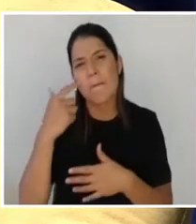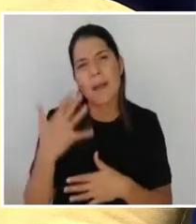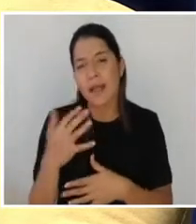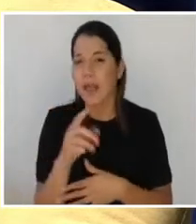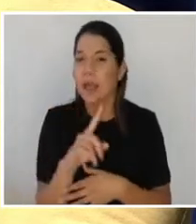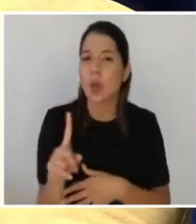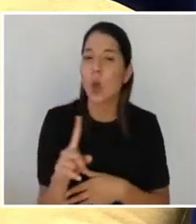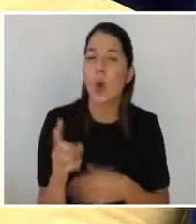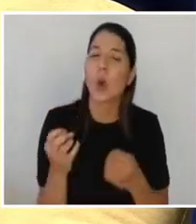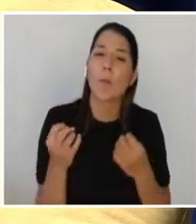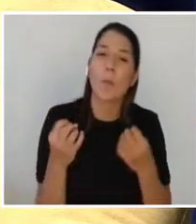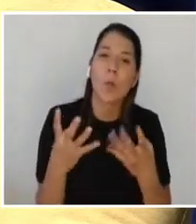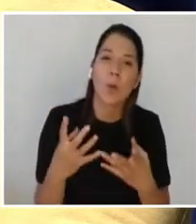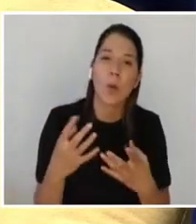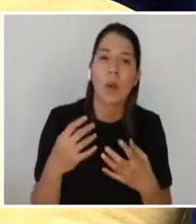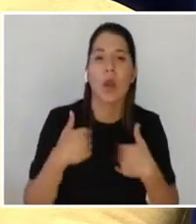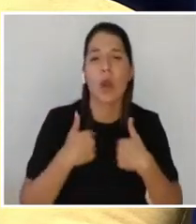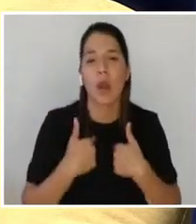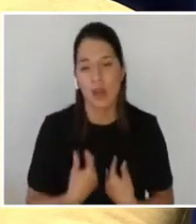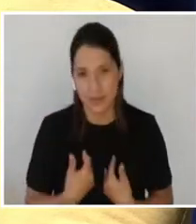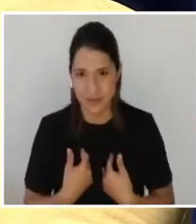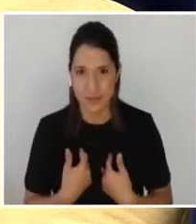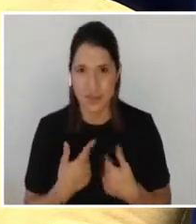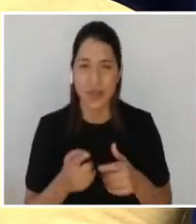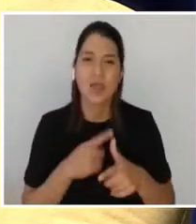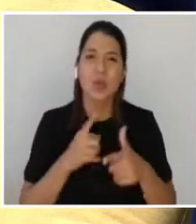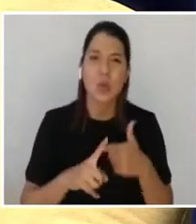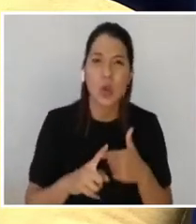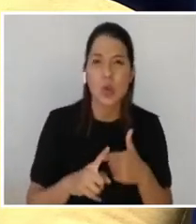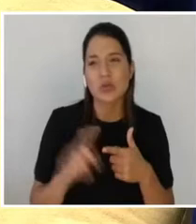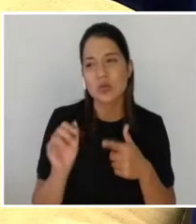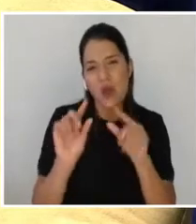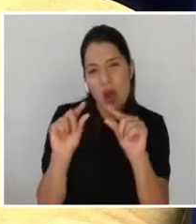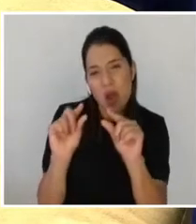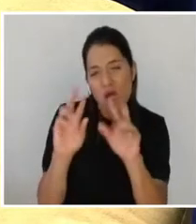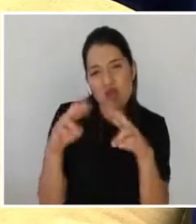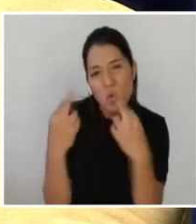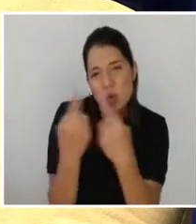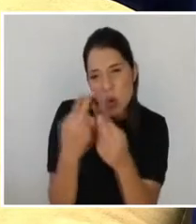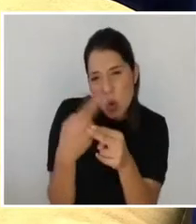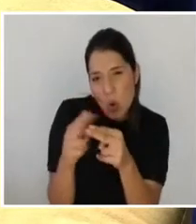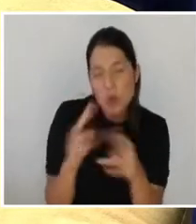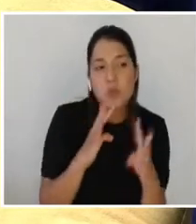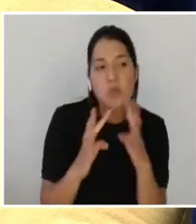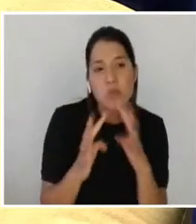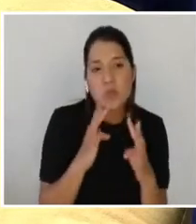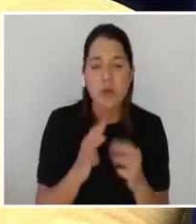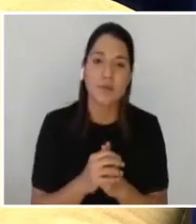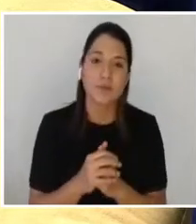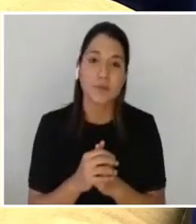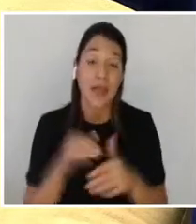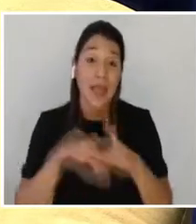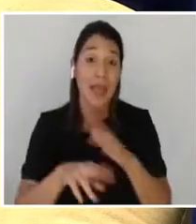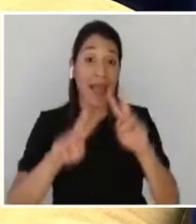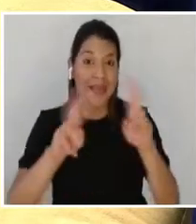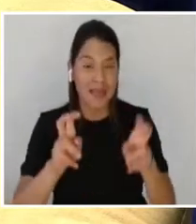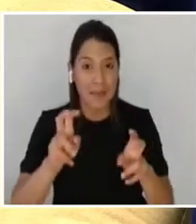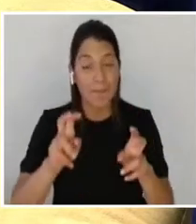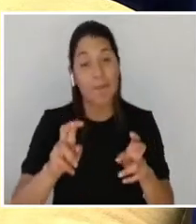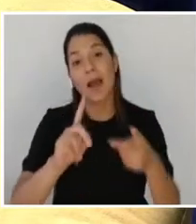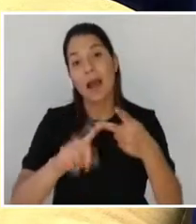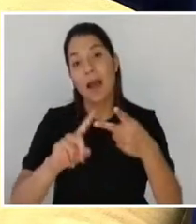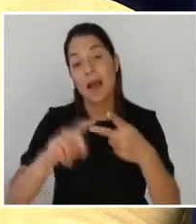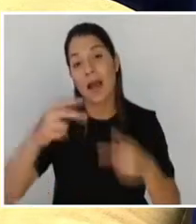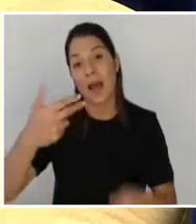¿verdad? Entonces se hace como un Google Meet, una cosita así, y ahí se va hablando con los chicos. en temas de Chunchiticos Luz y ha sido